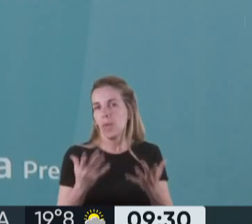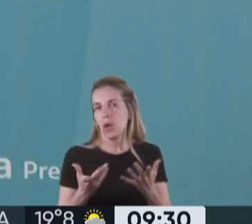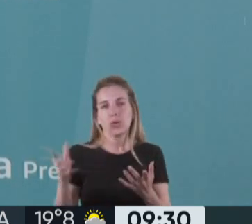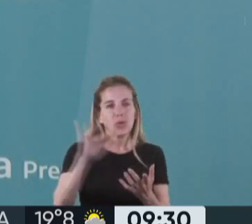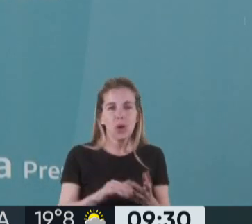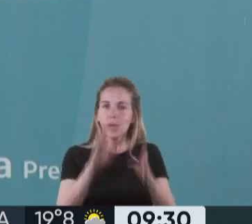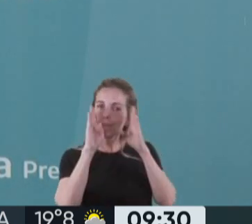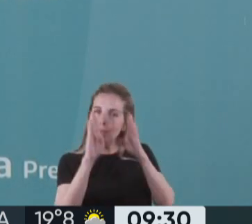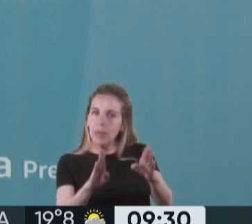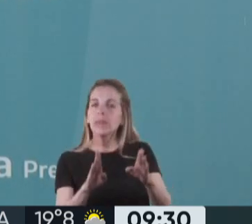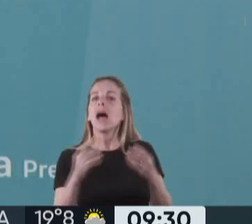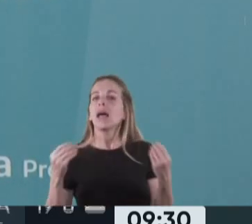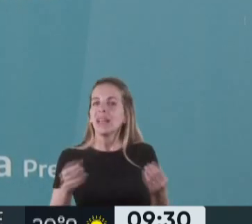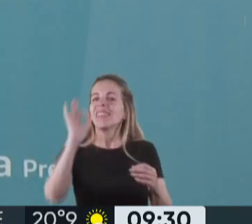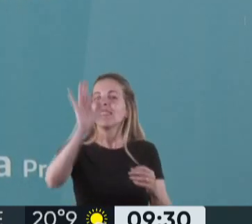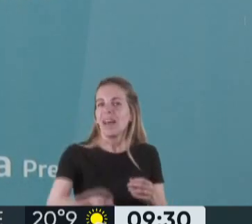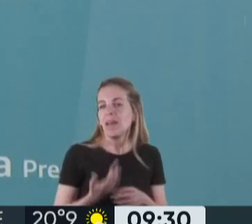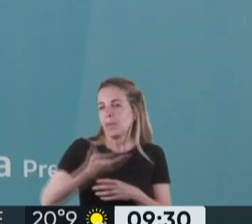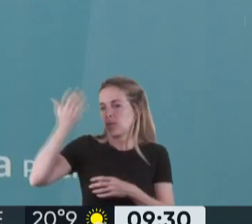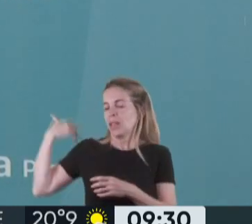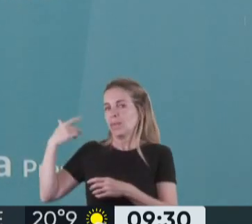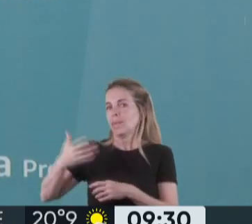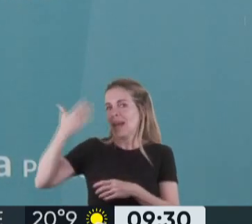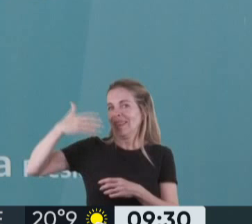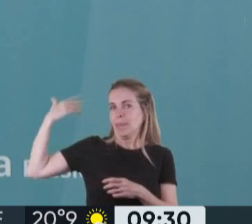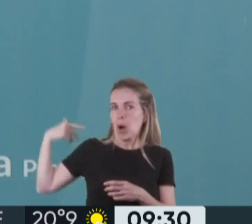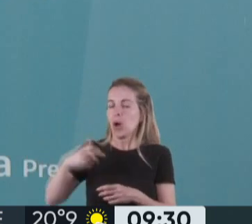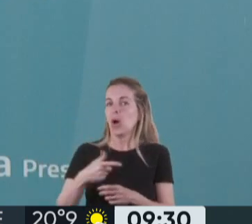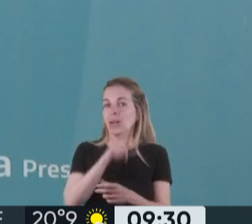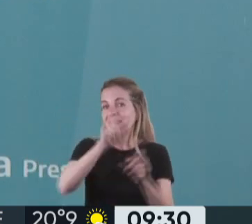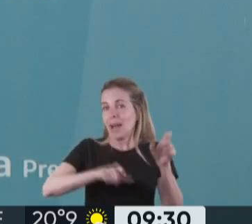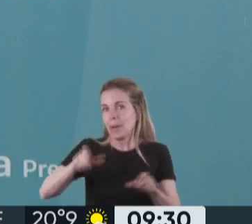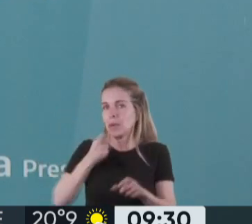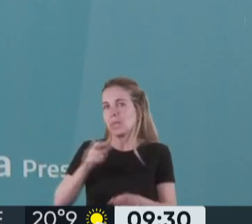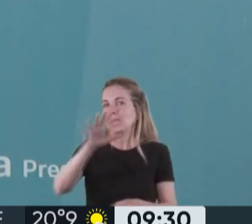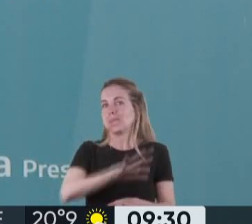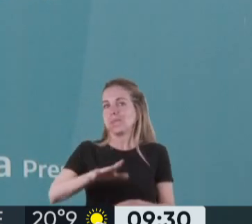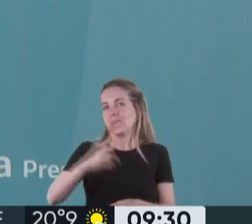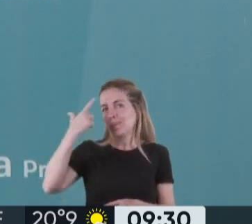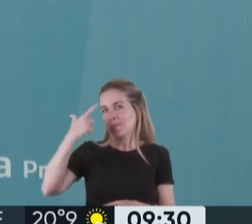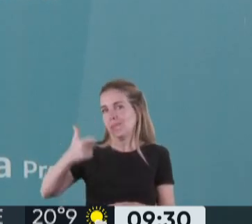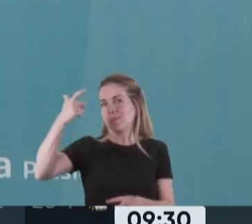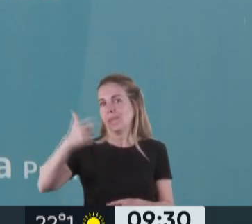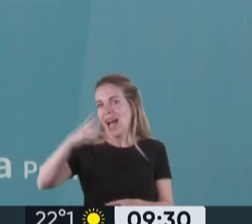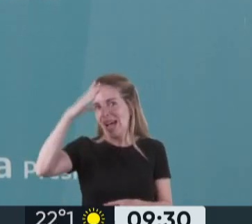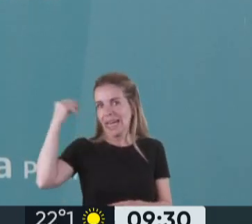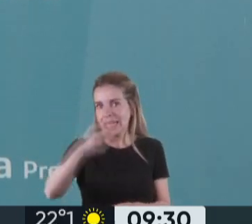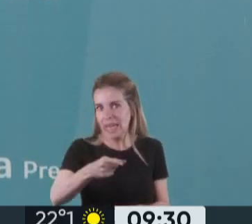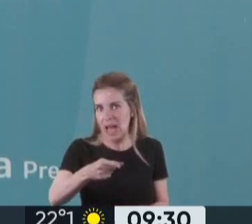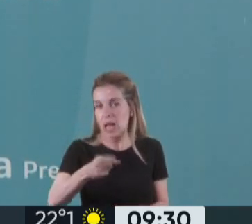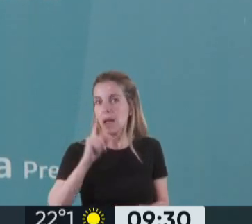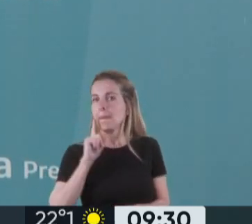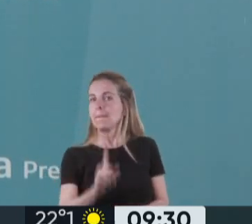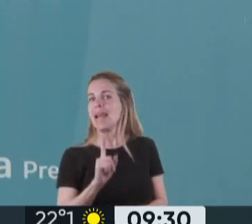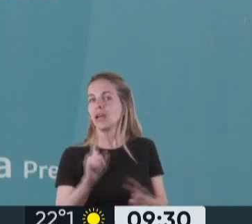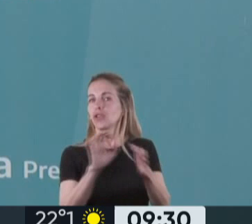días, que intentaron matar, asesinar a la vicepresidenta de la Nación y que eso es un hecho que puso en riesgo la democracia en la Argentina y que es un hecho de una